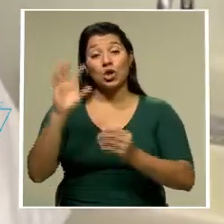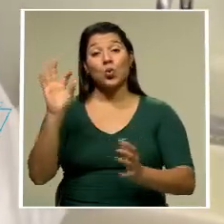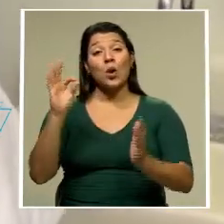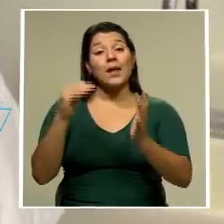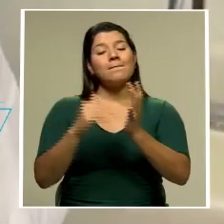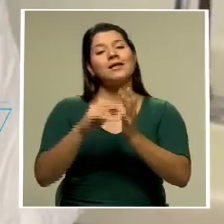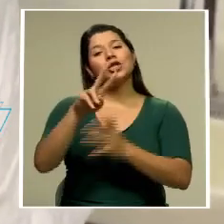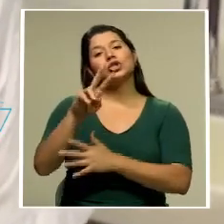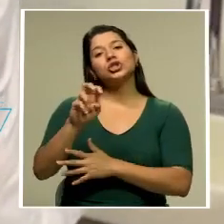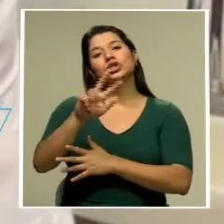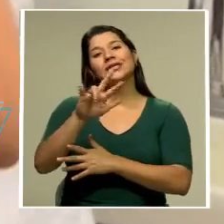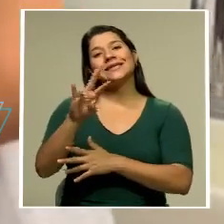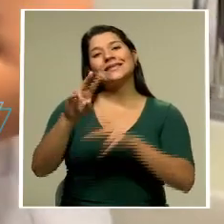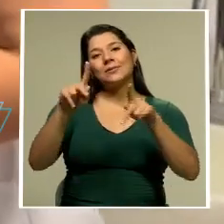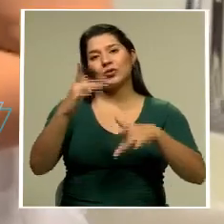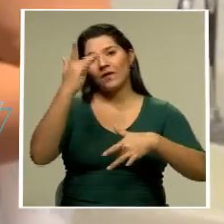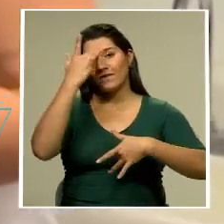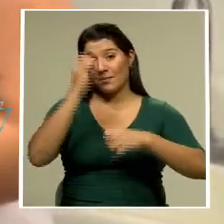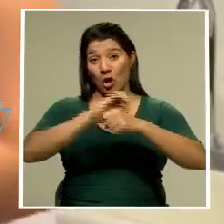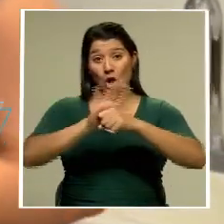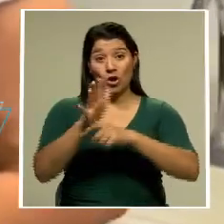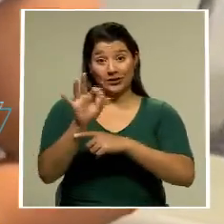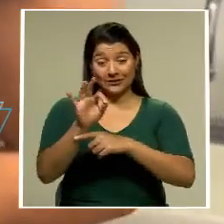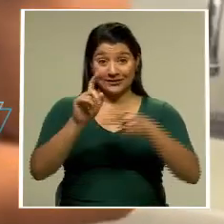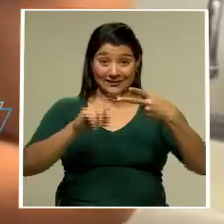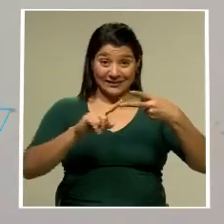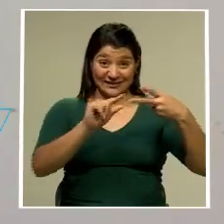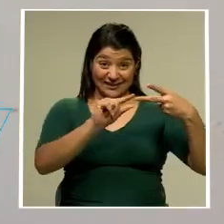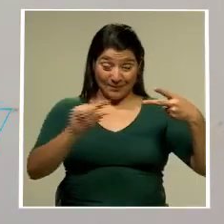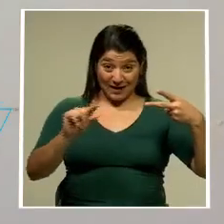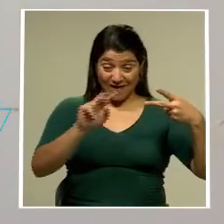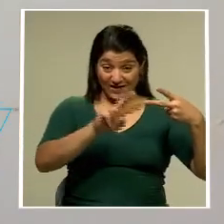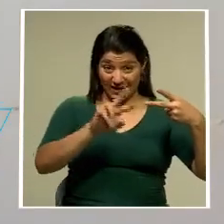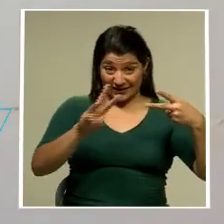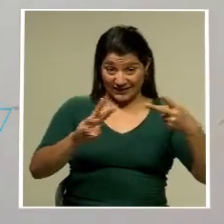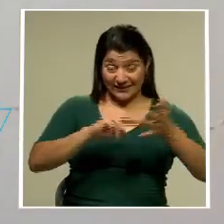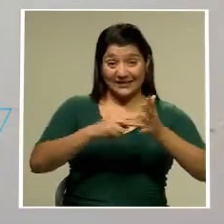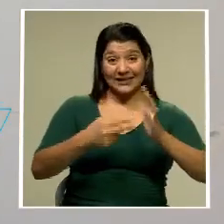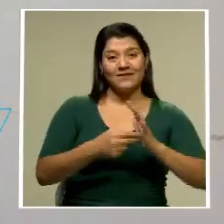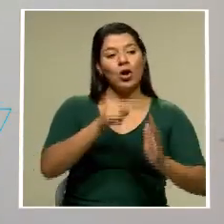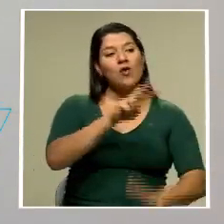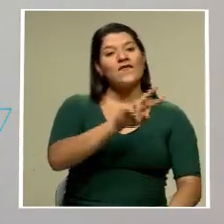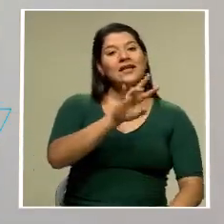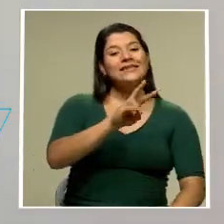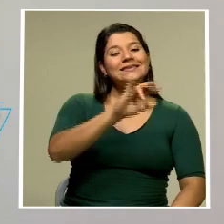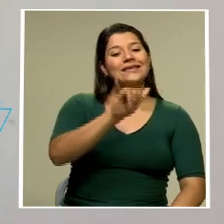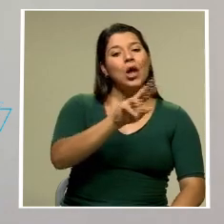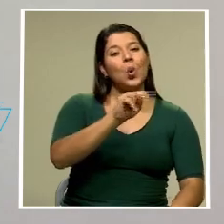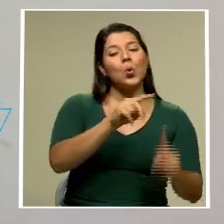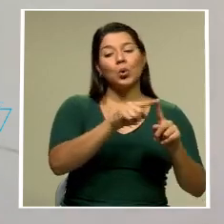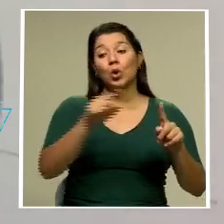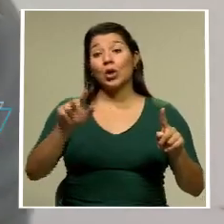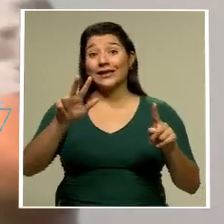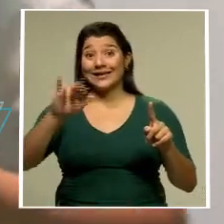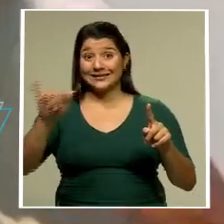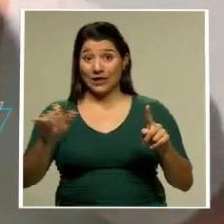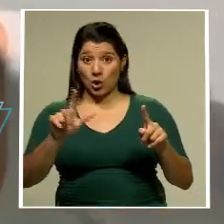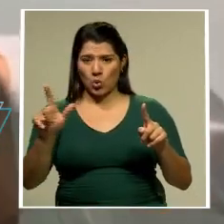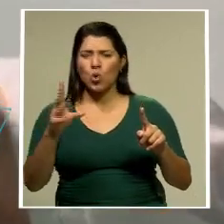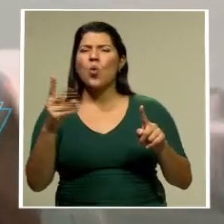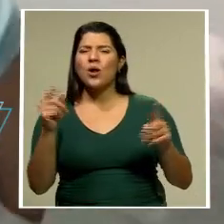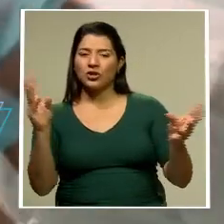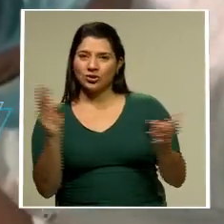9.237 casos de COVID-19, mientras que para la 26, que abarcó del 27 de junio al 3 de julio,